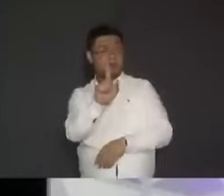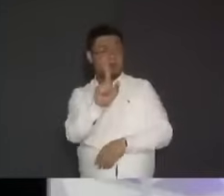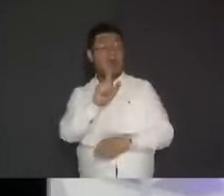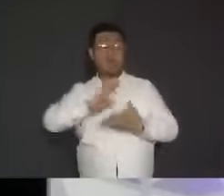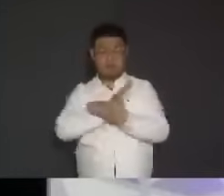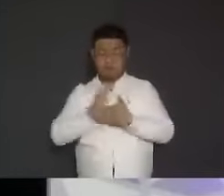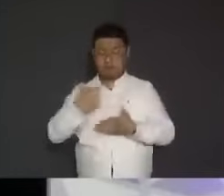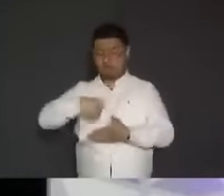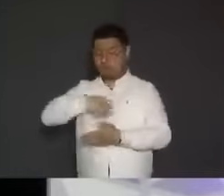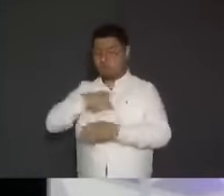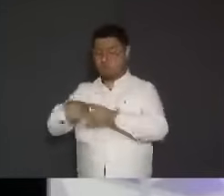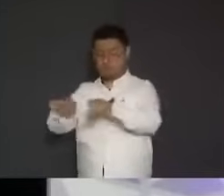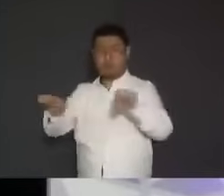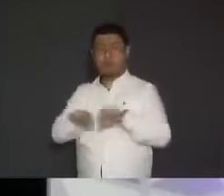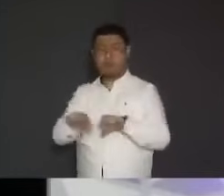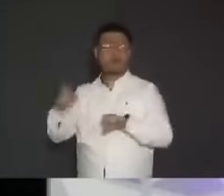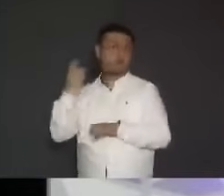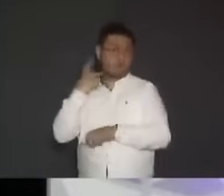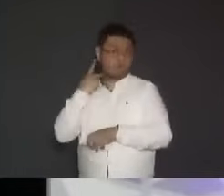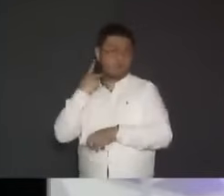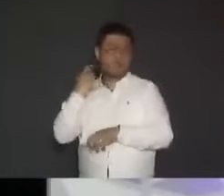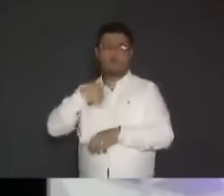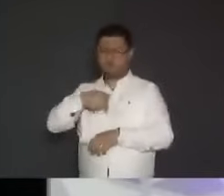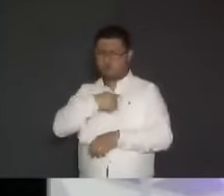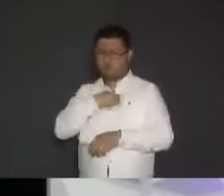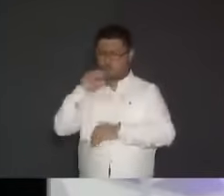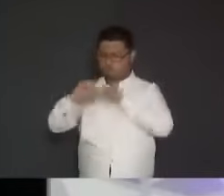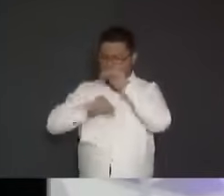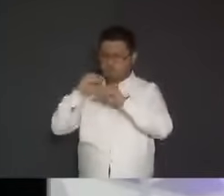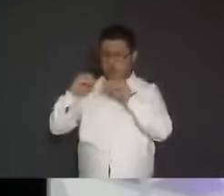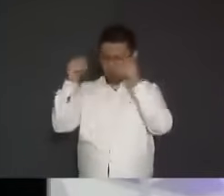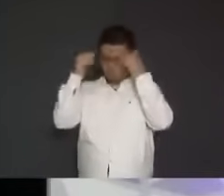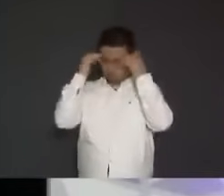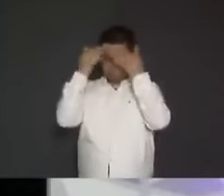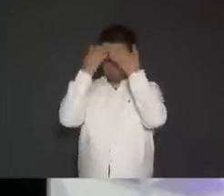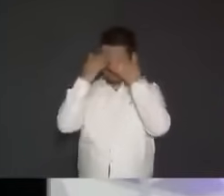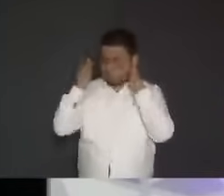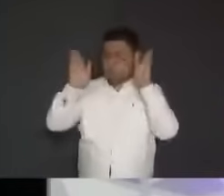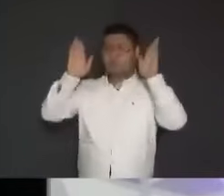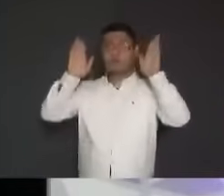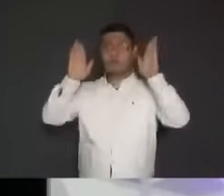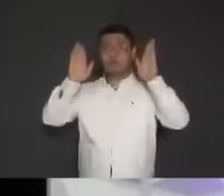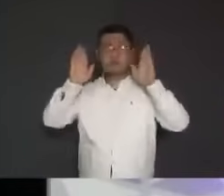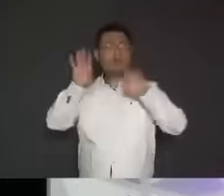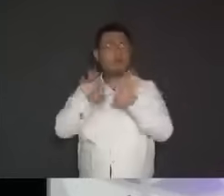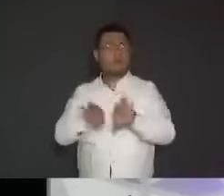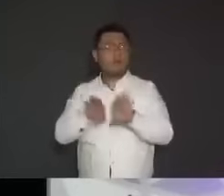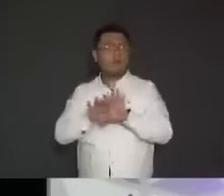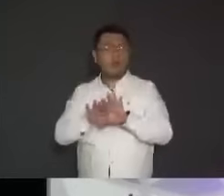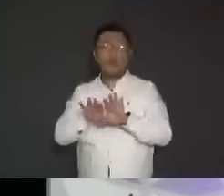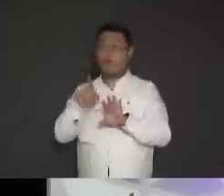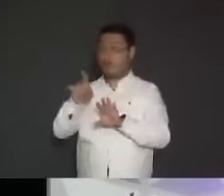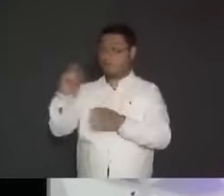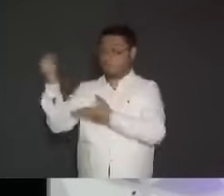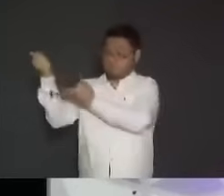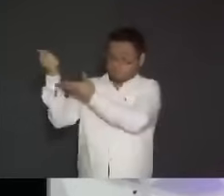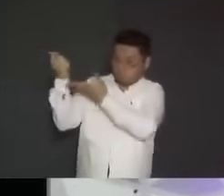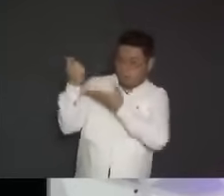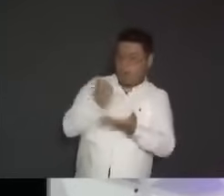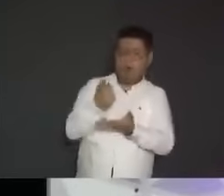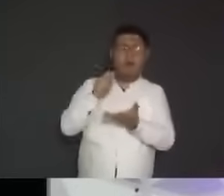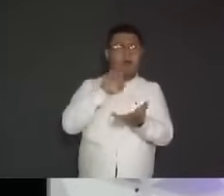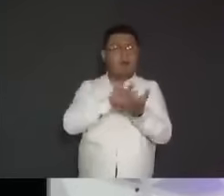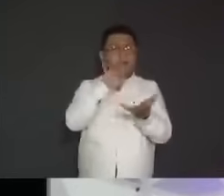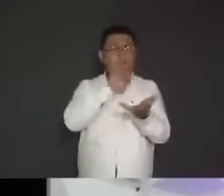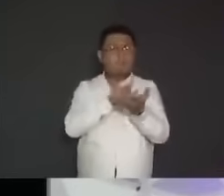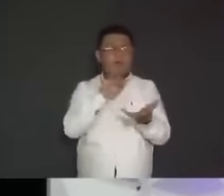con más vida vas a encontrar visión de futuro. Esta visión de futuro se trata de que así como vamos a tener toda la infraestructura, los